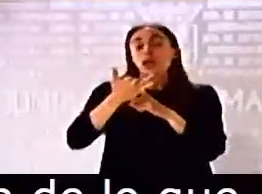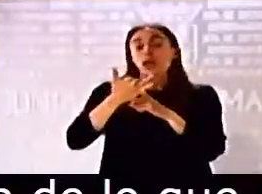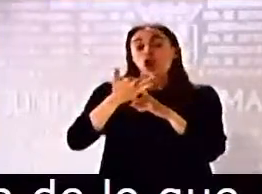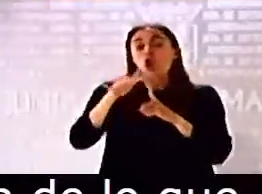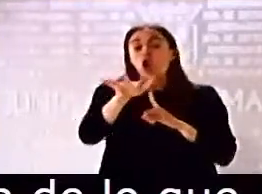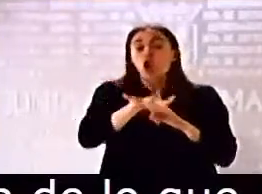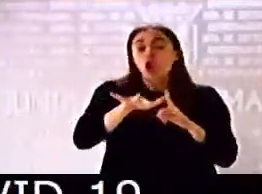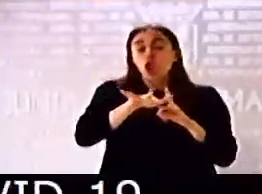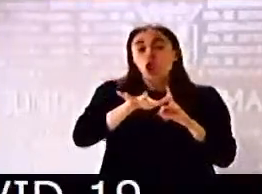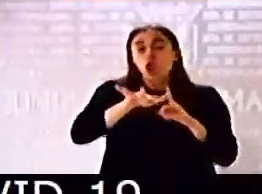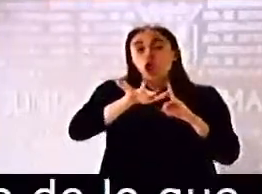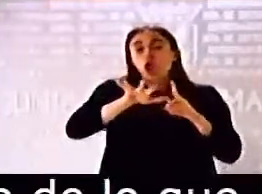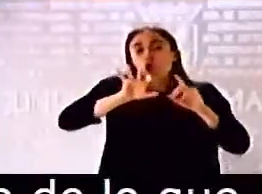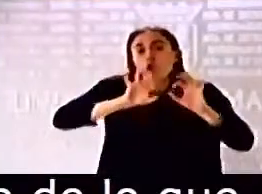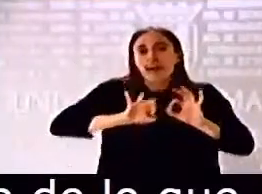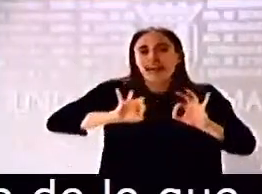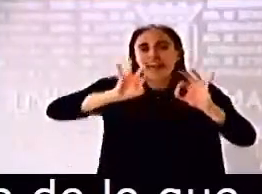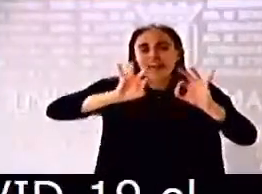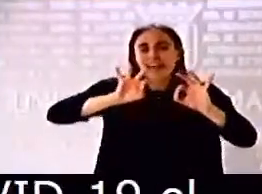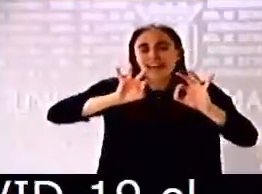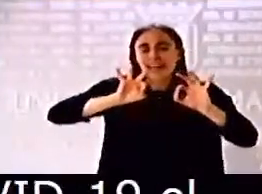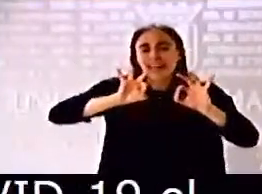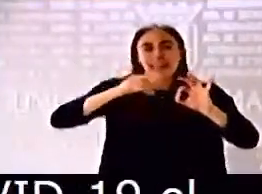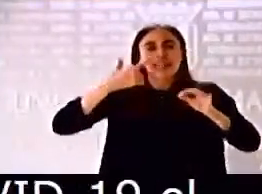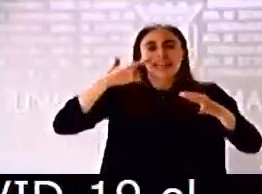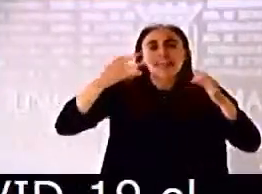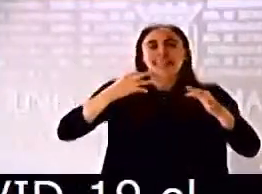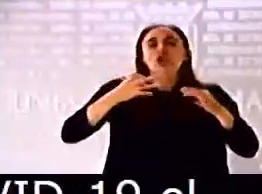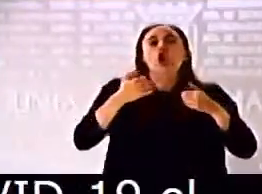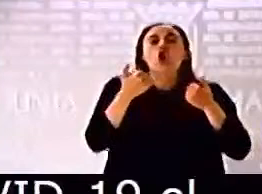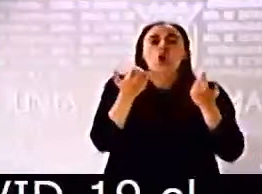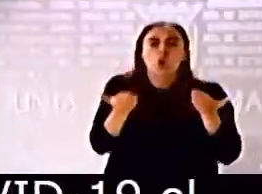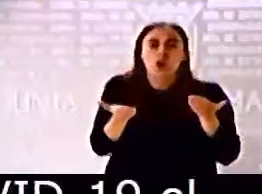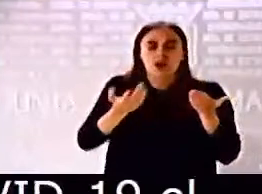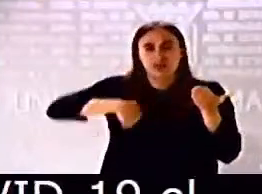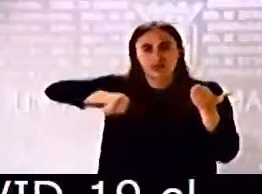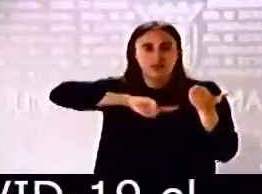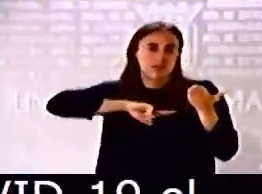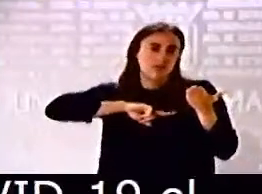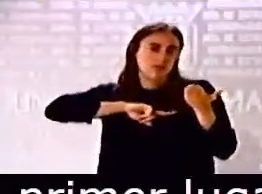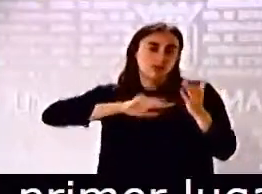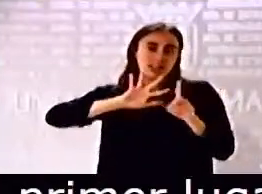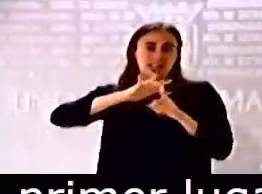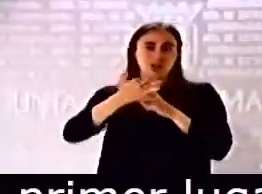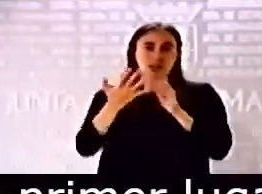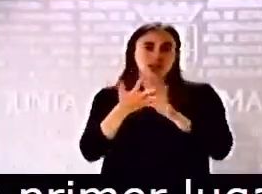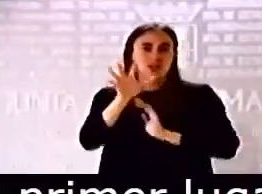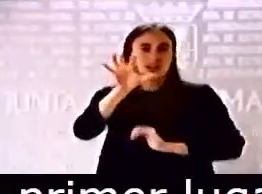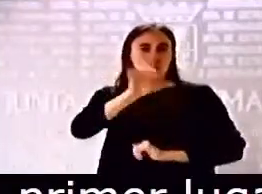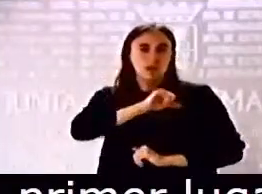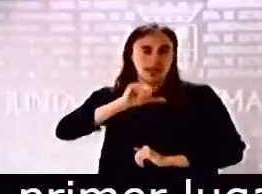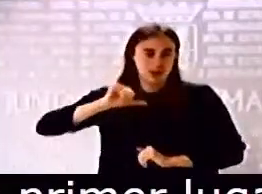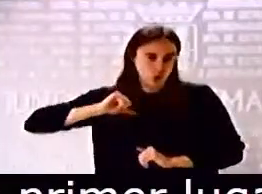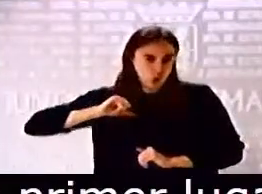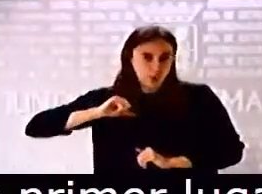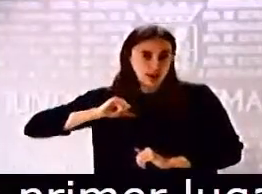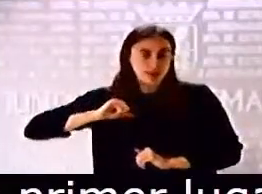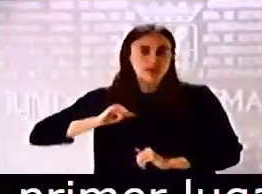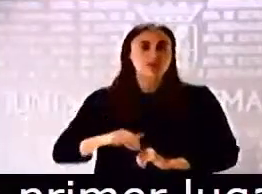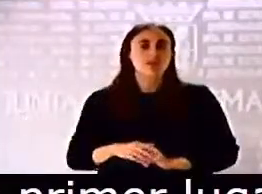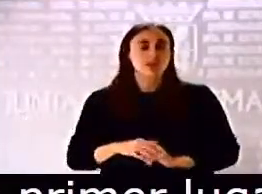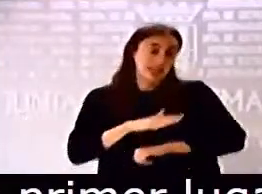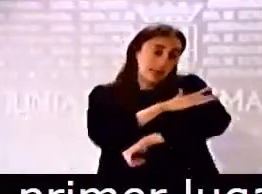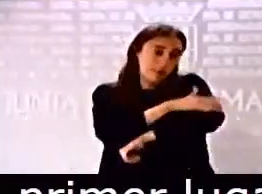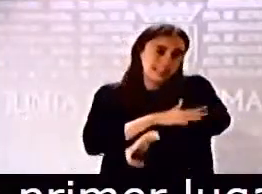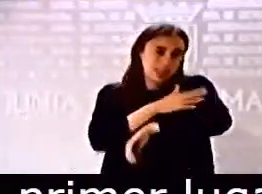determinada zona geográfica, que en nuestro caso suele ser la comunidad autónoma, el análisis que hace el Ministerio, también